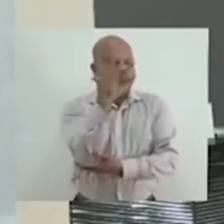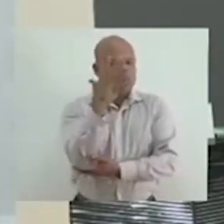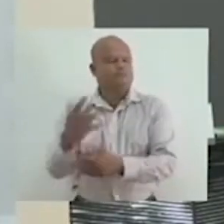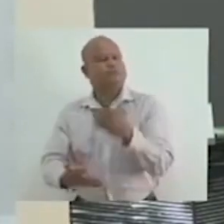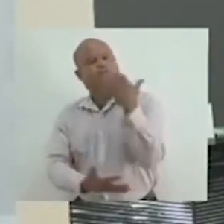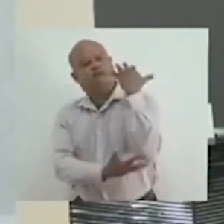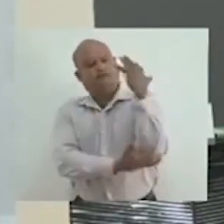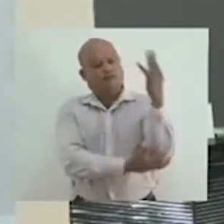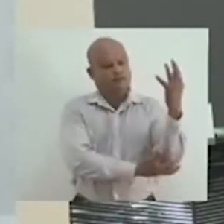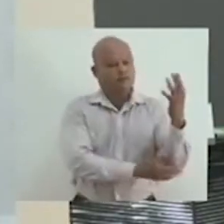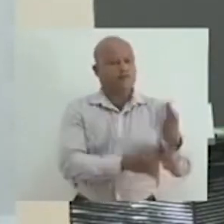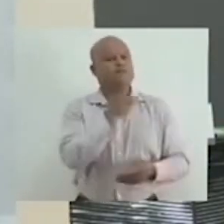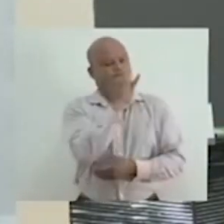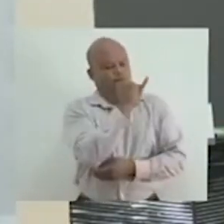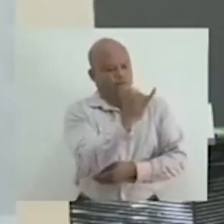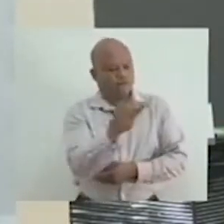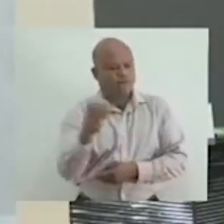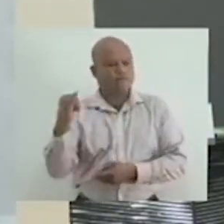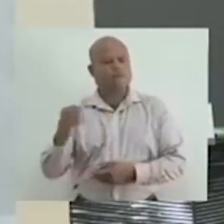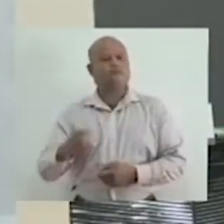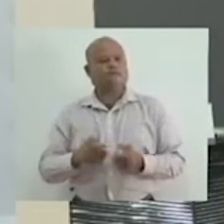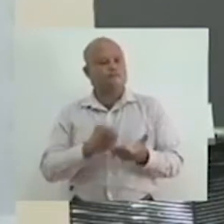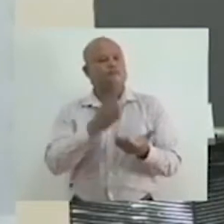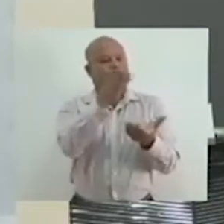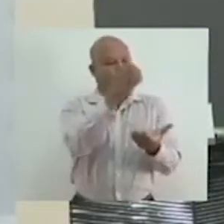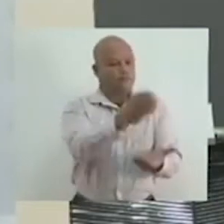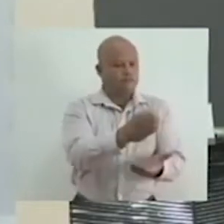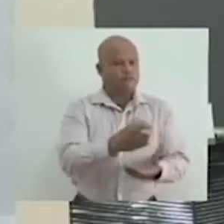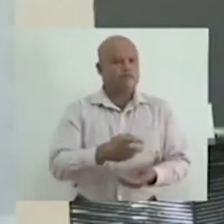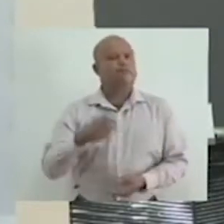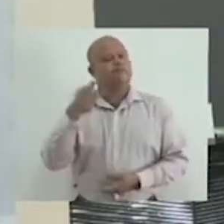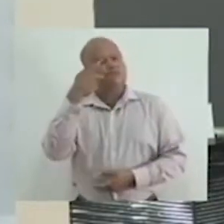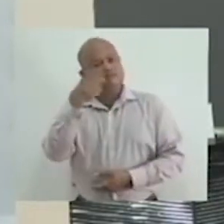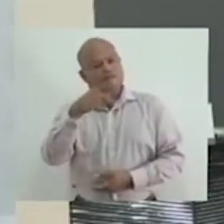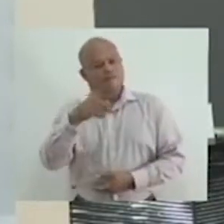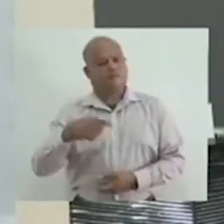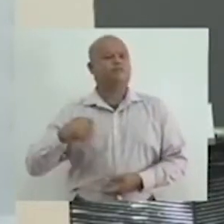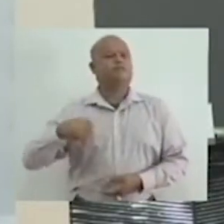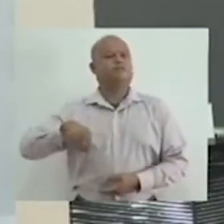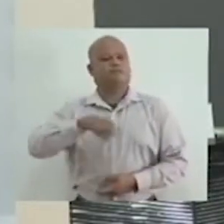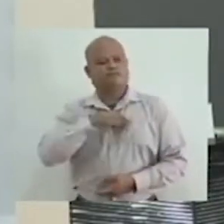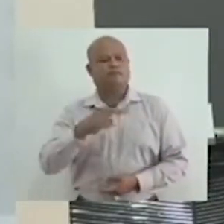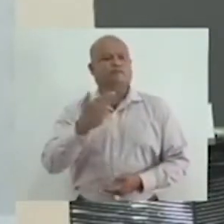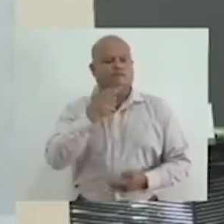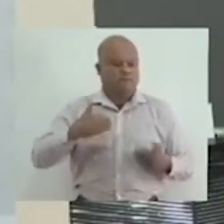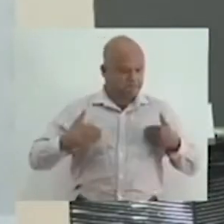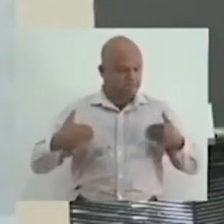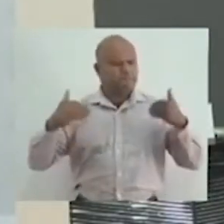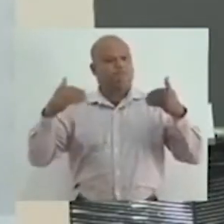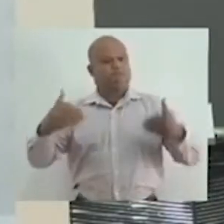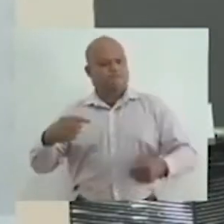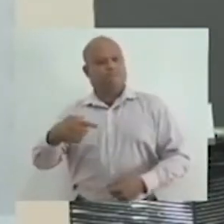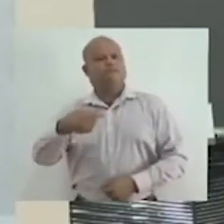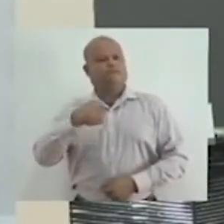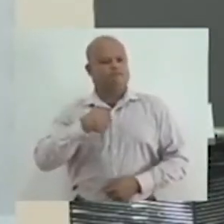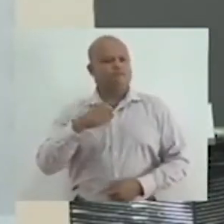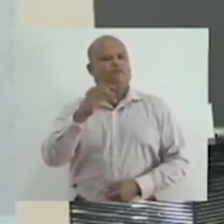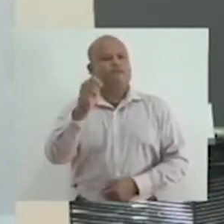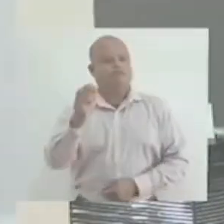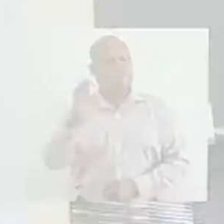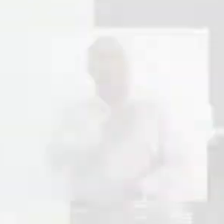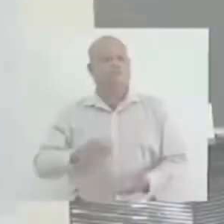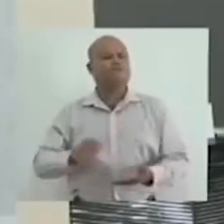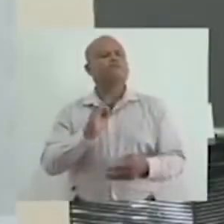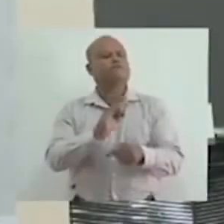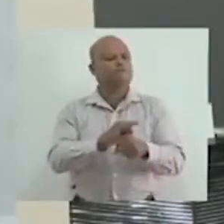llegó un momento en que, no sé exactamente qué era, un brazalete de auxilio, que yo recuerdo hace algunos ayeres, aproximadamente unos 8 o 10